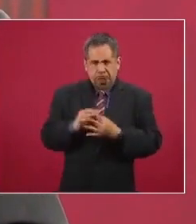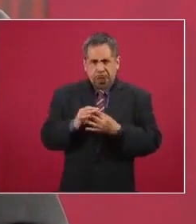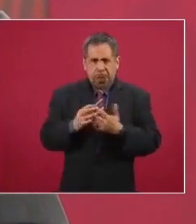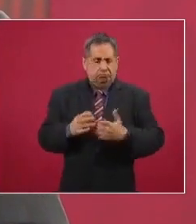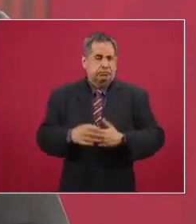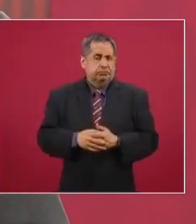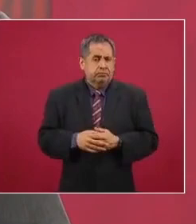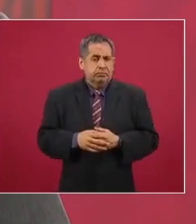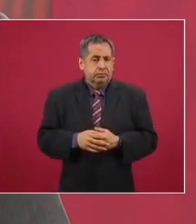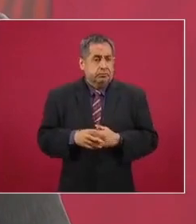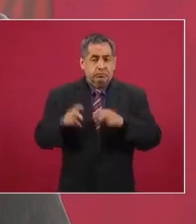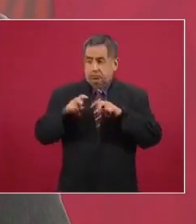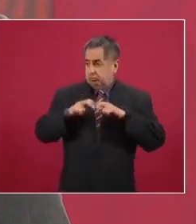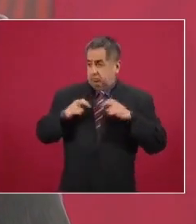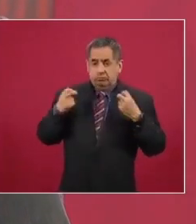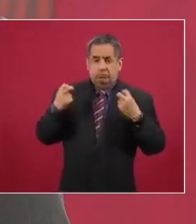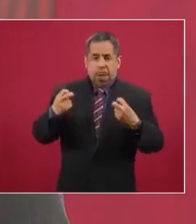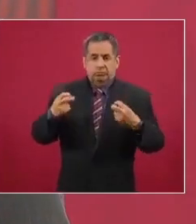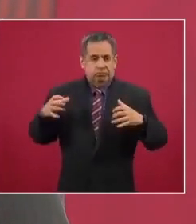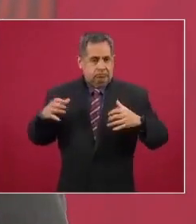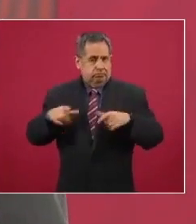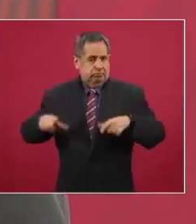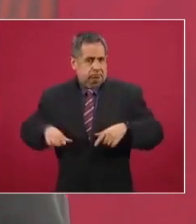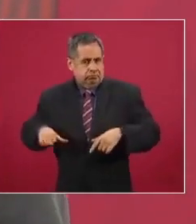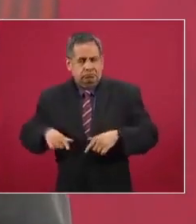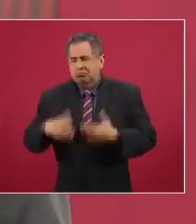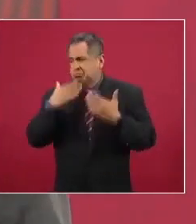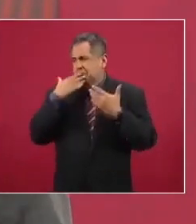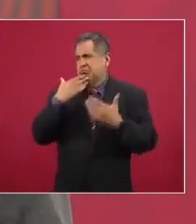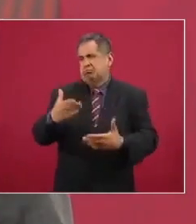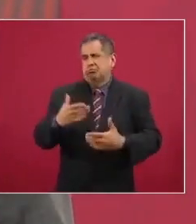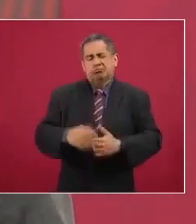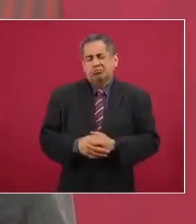Es un buen gabinete. Entonces,